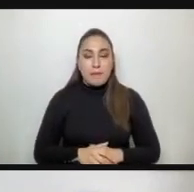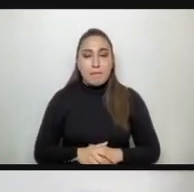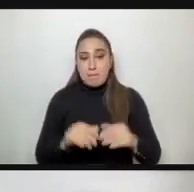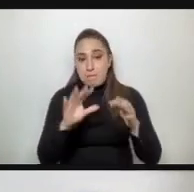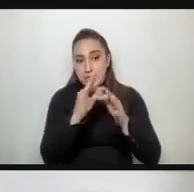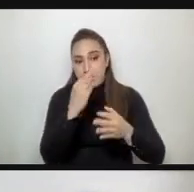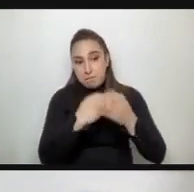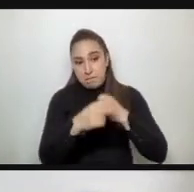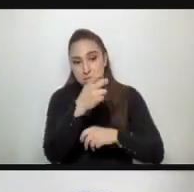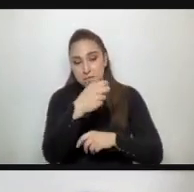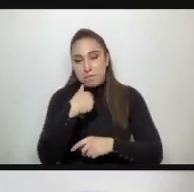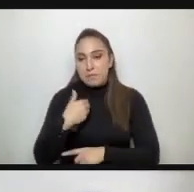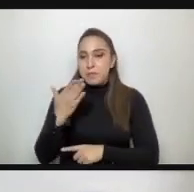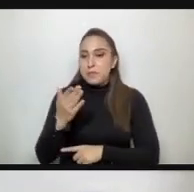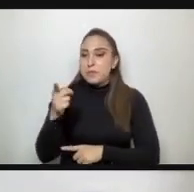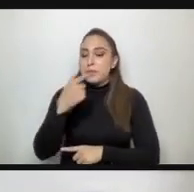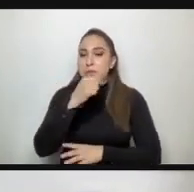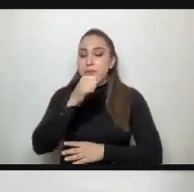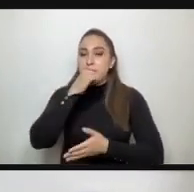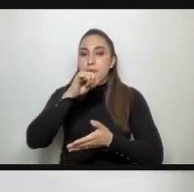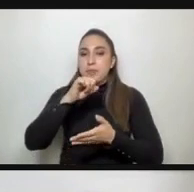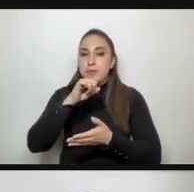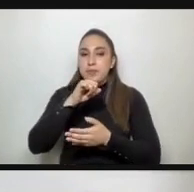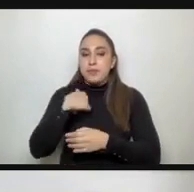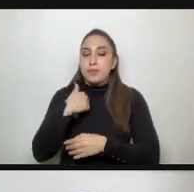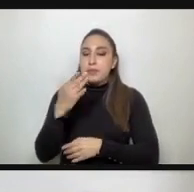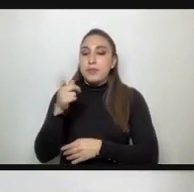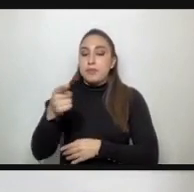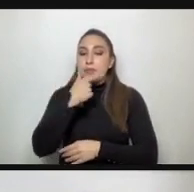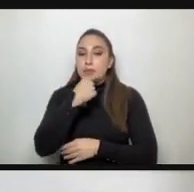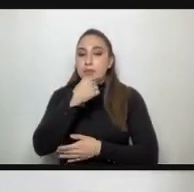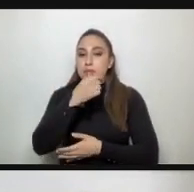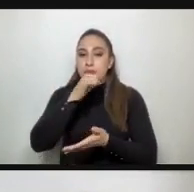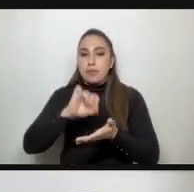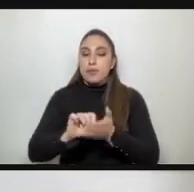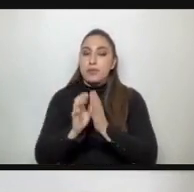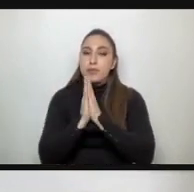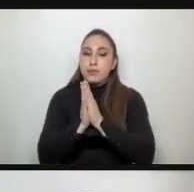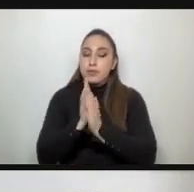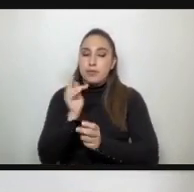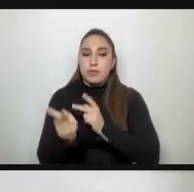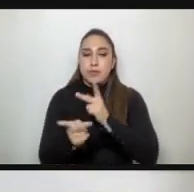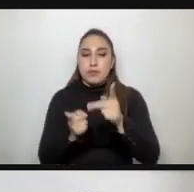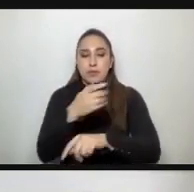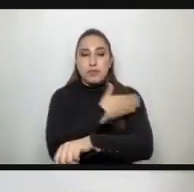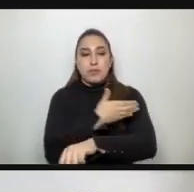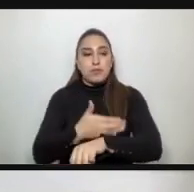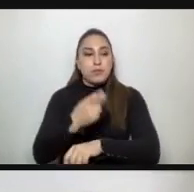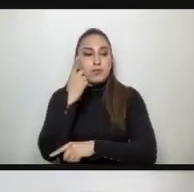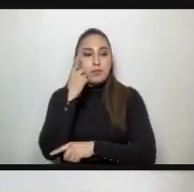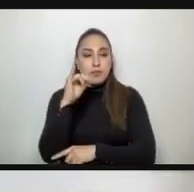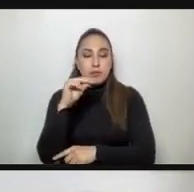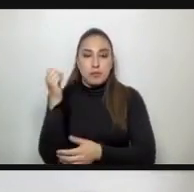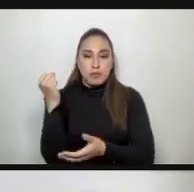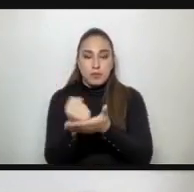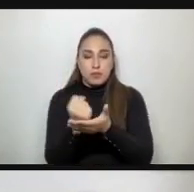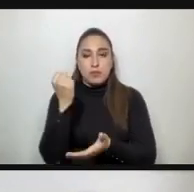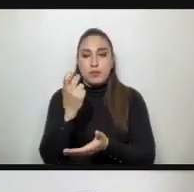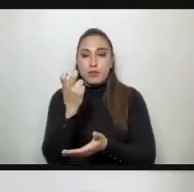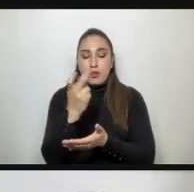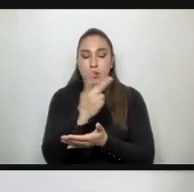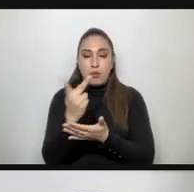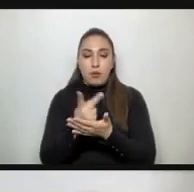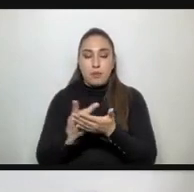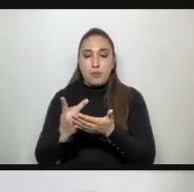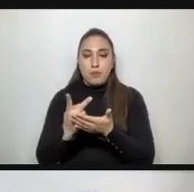anterior expuesto, solicito a la diputada, al diputado secretario, someta en votación económica si es de dispensarse